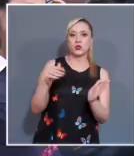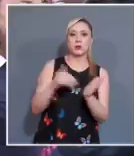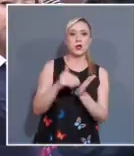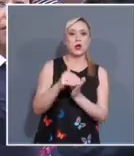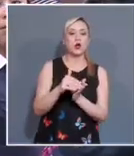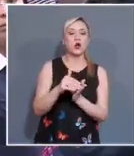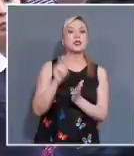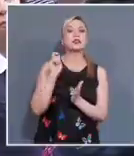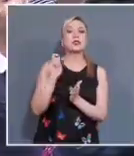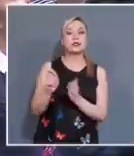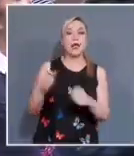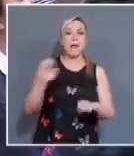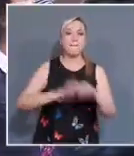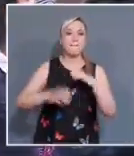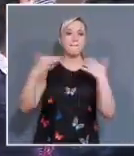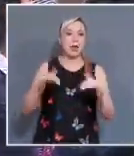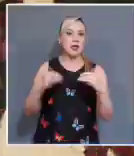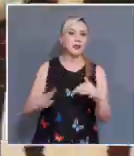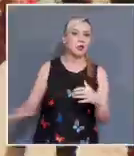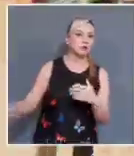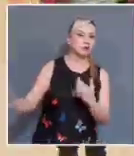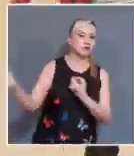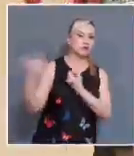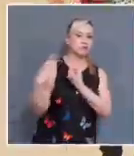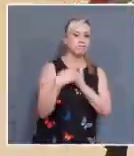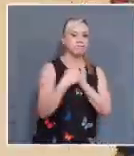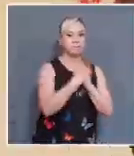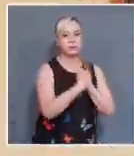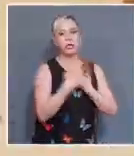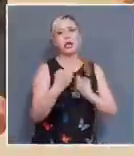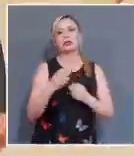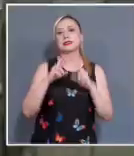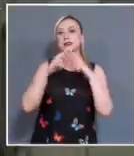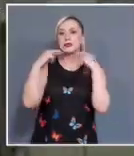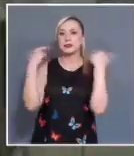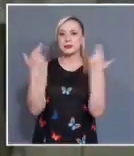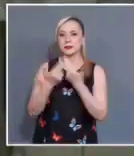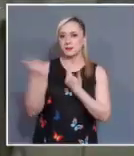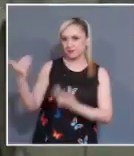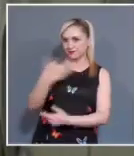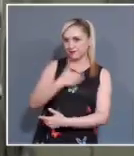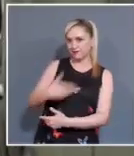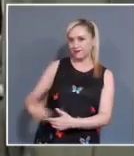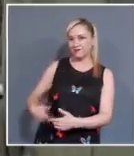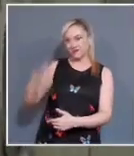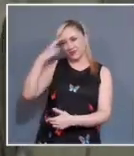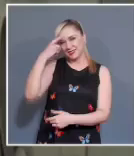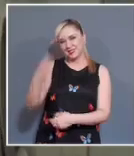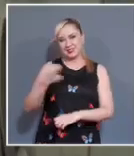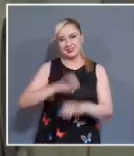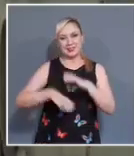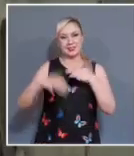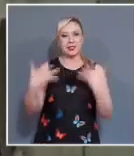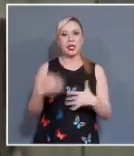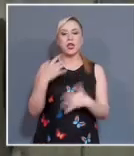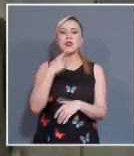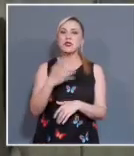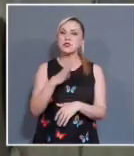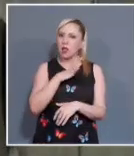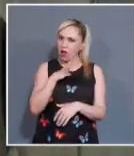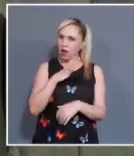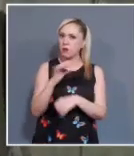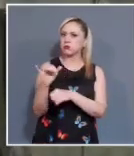empresas. Durante una reunión de empresarios, el presidente de Concanaco Servitur señaló que cuentan con un observatorio interactivo de